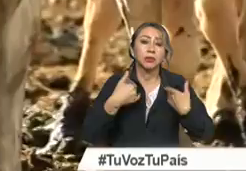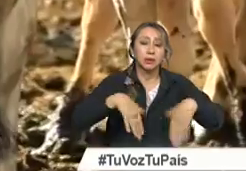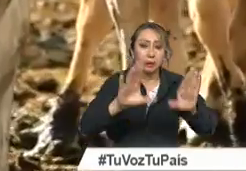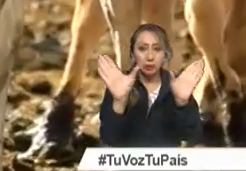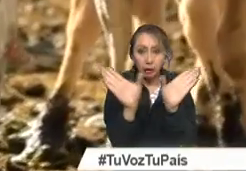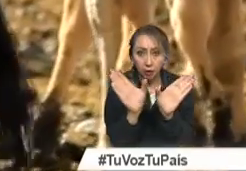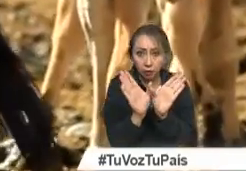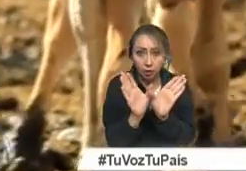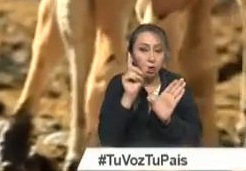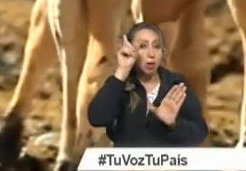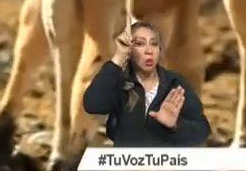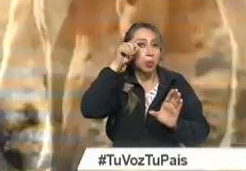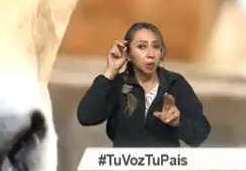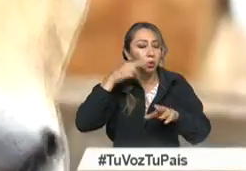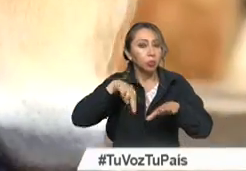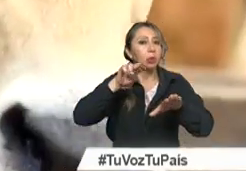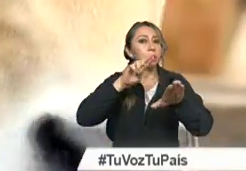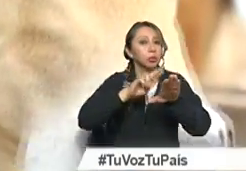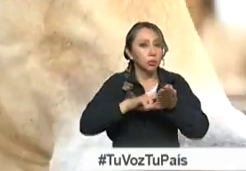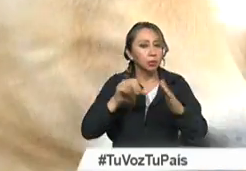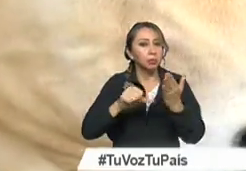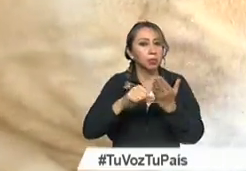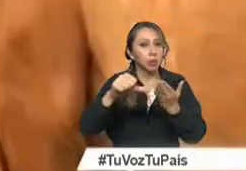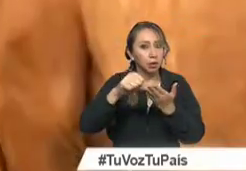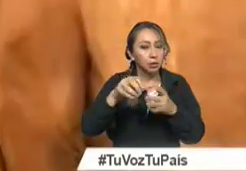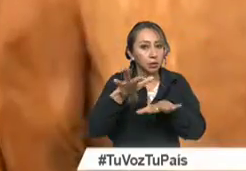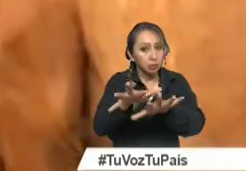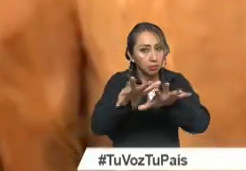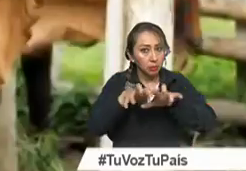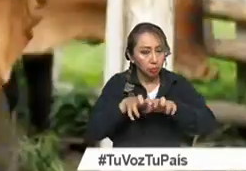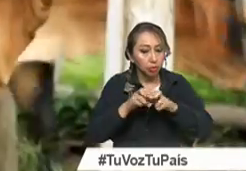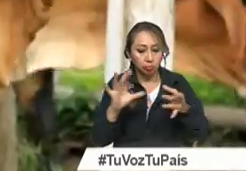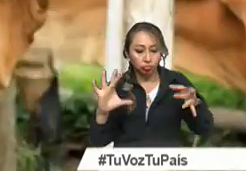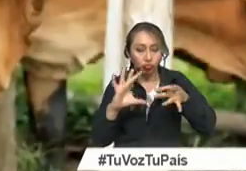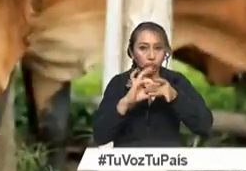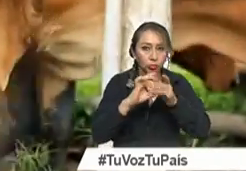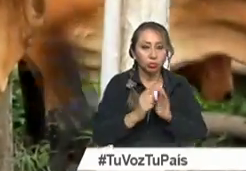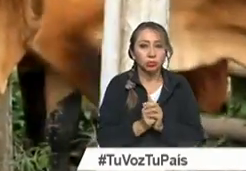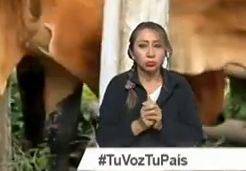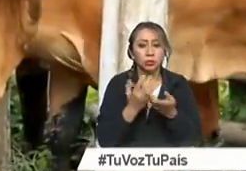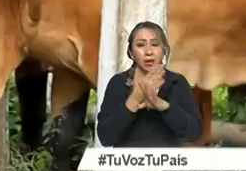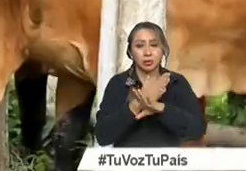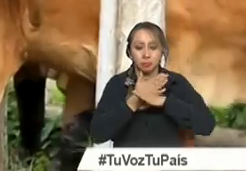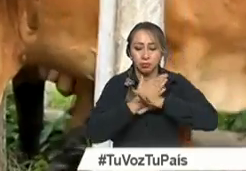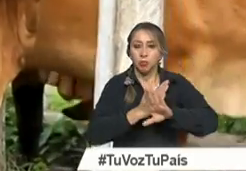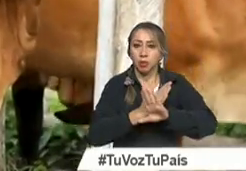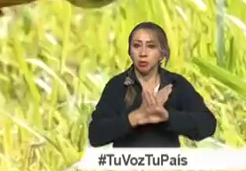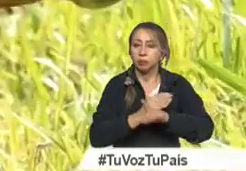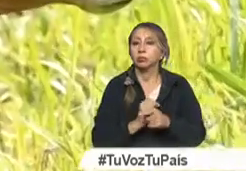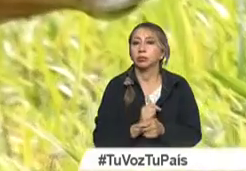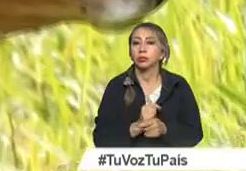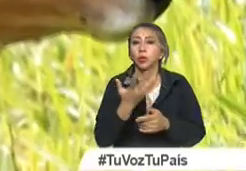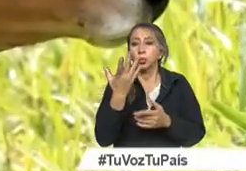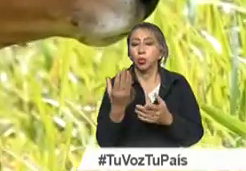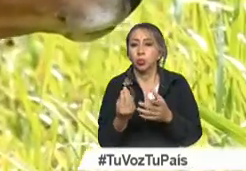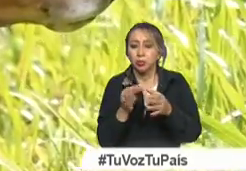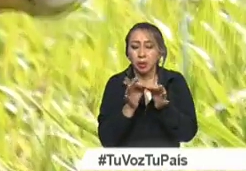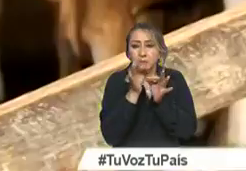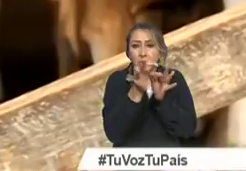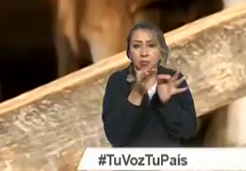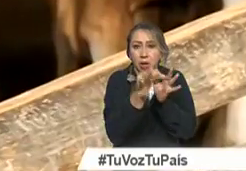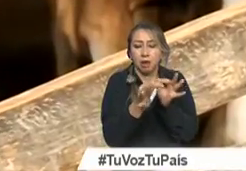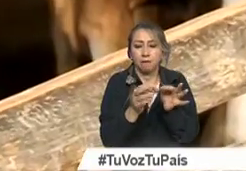el gobierno nacional a través del ministerio de agricultura ha establecido medidas preventivas frente al brote de fiebre aftosa